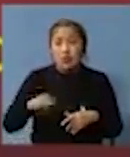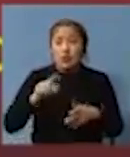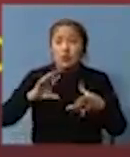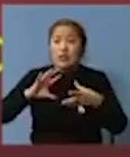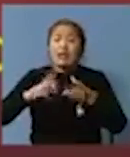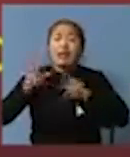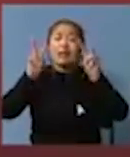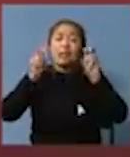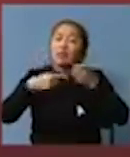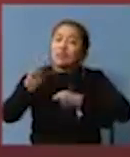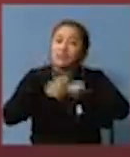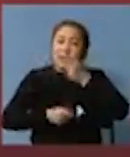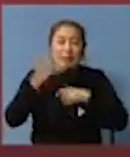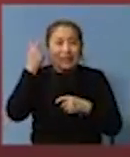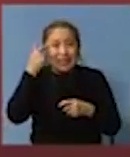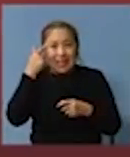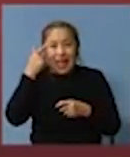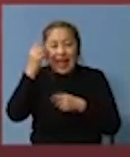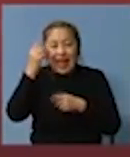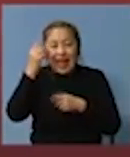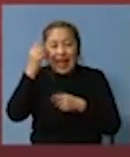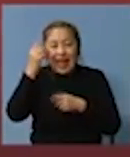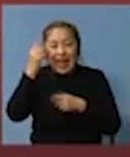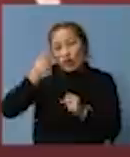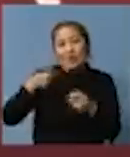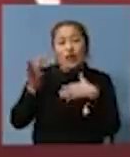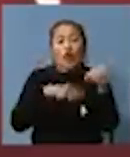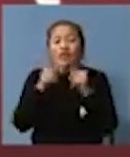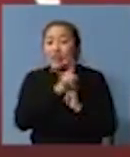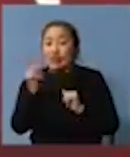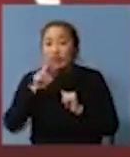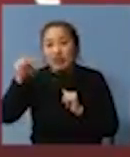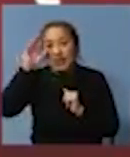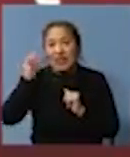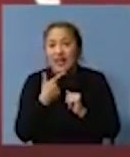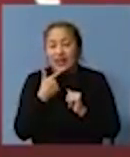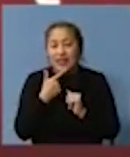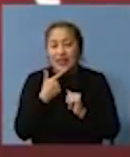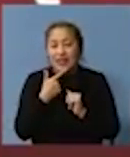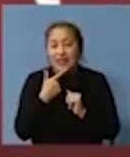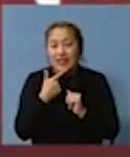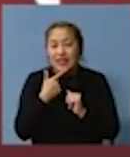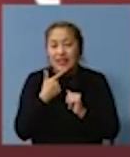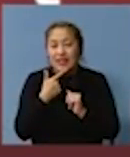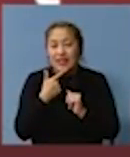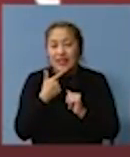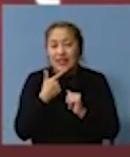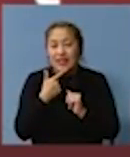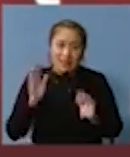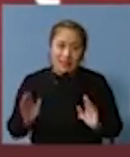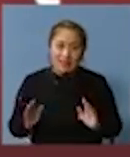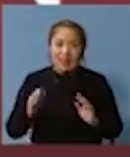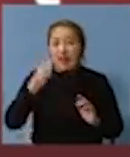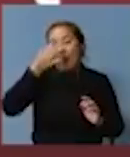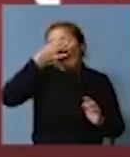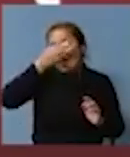No, ese tema no. El miércoles a la noche vencía la presentación de listas y la charla con Vera, con Gustavo Vera, se planteaba para el día jueves.